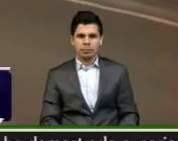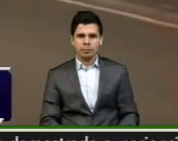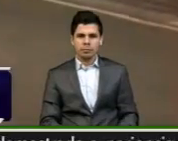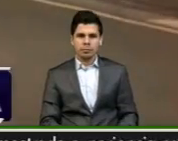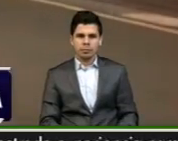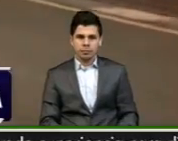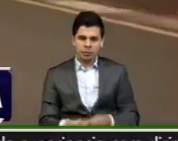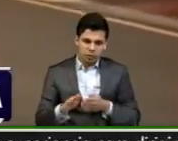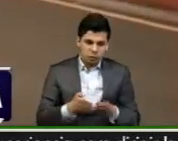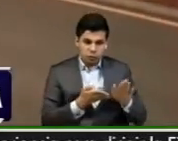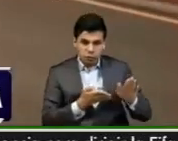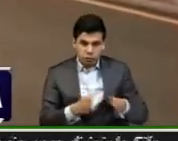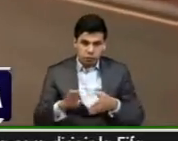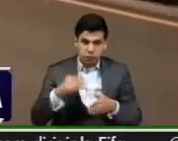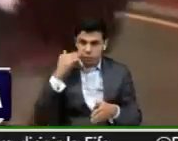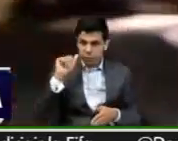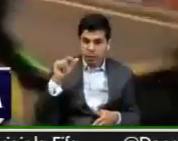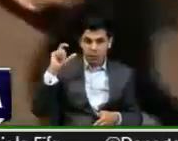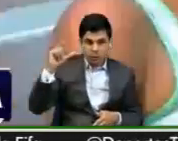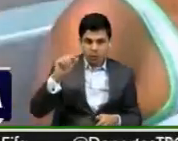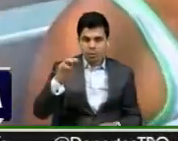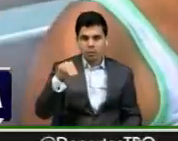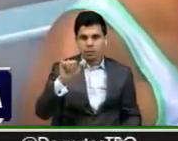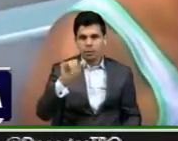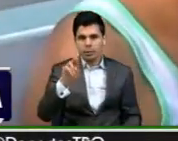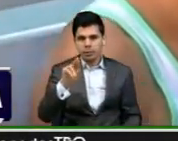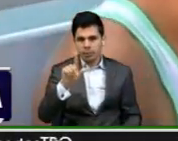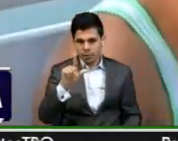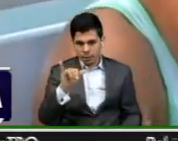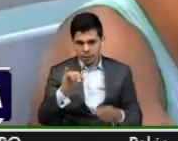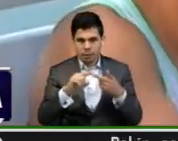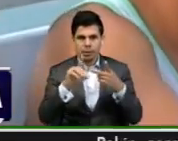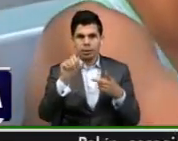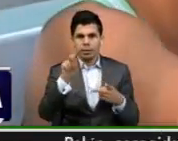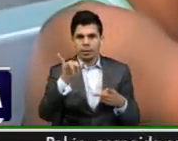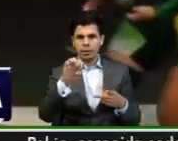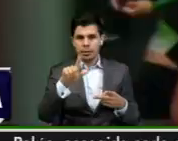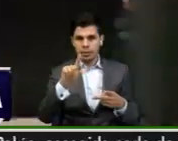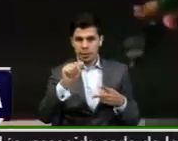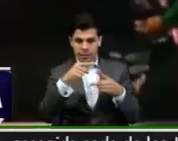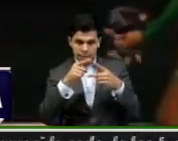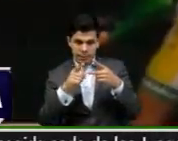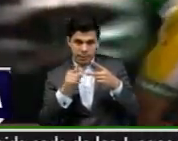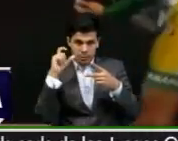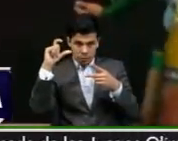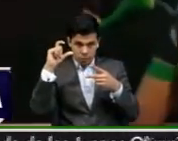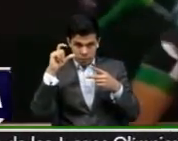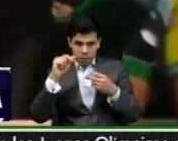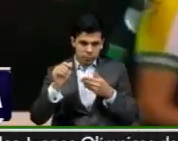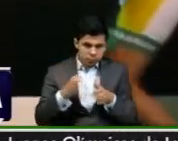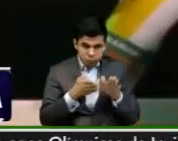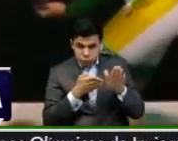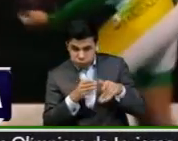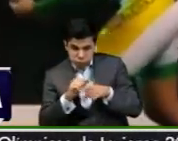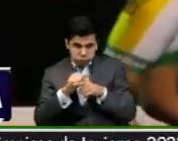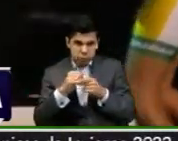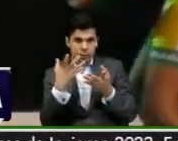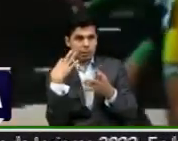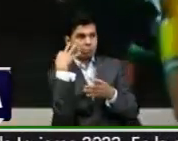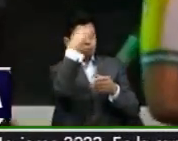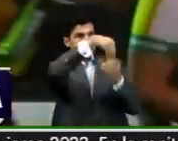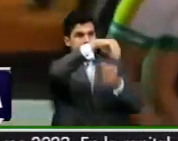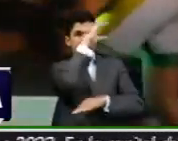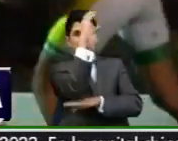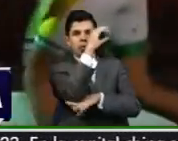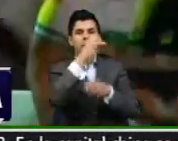Las patinadoras cucuteñas Mayerly Amaya en velocidad y Daniela Lindarte en fondo esperan obtener un cupo en la Selección Colombia en el selectivo